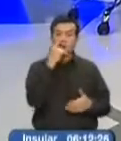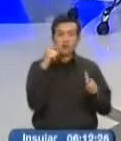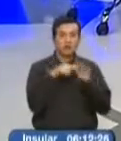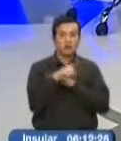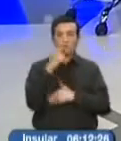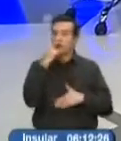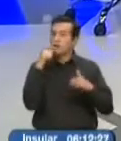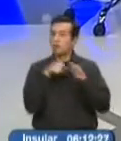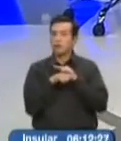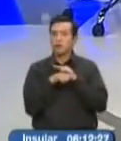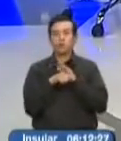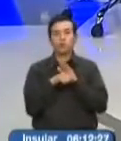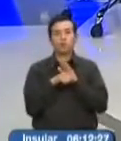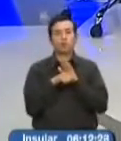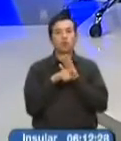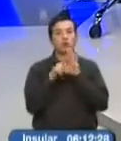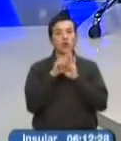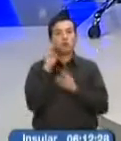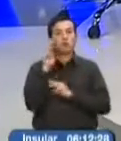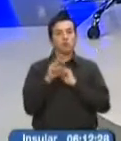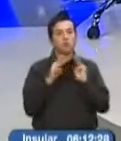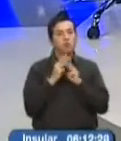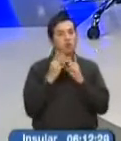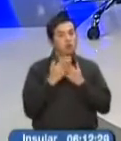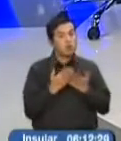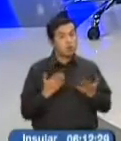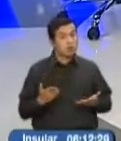las políticas mundiales. Y ahí es donde